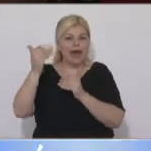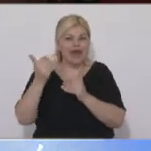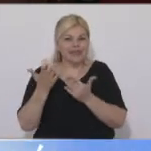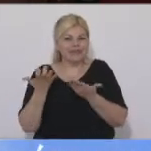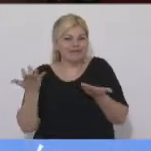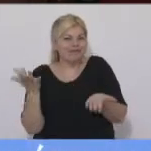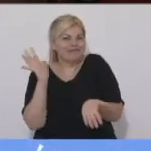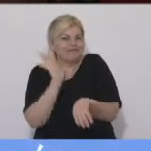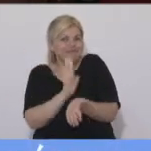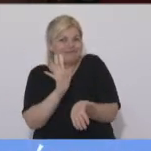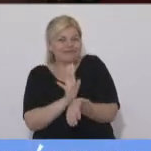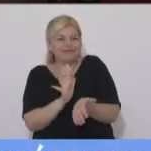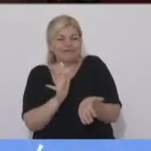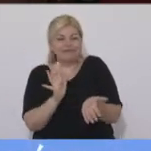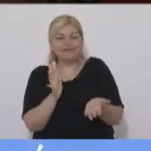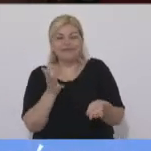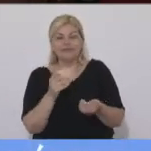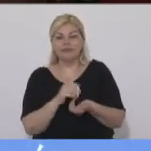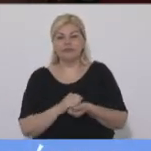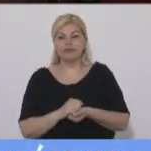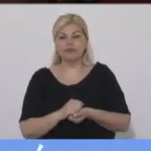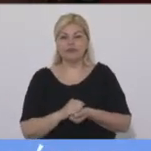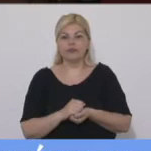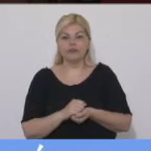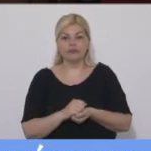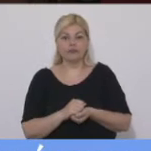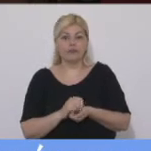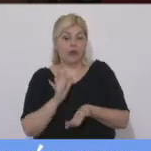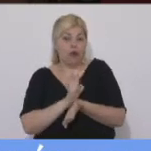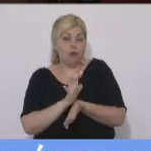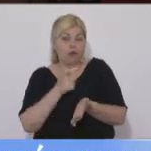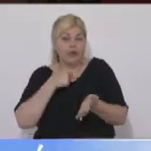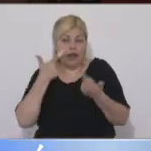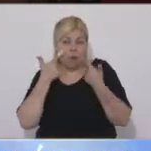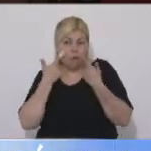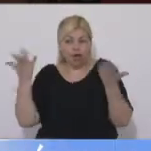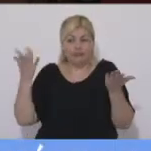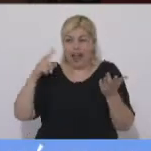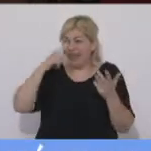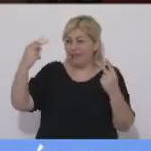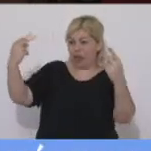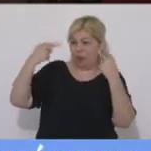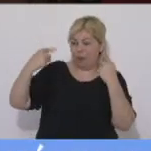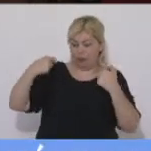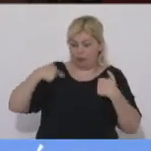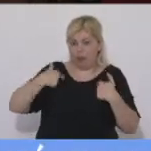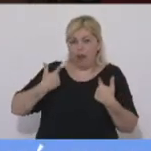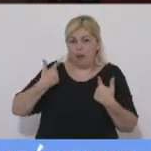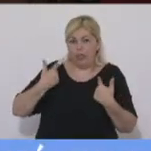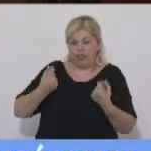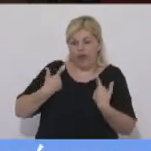reconocerse ante el estado para vivir mejor es decir en general la